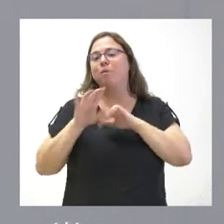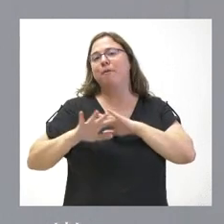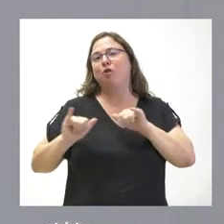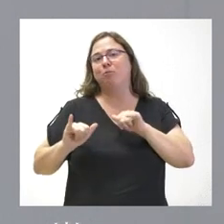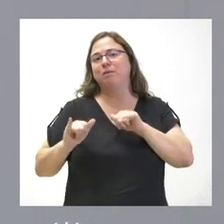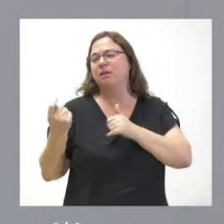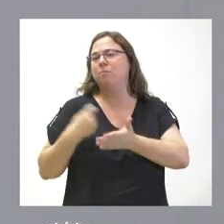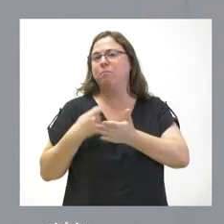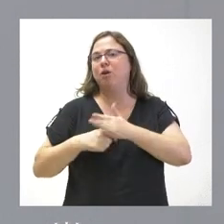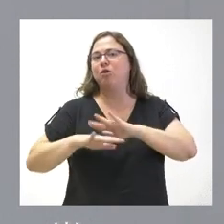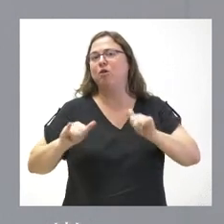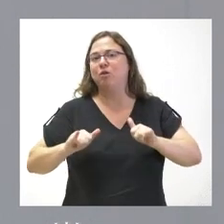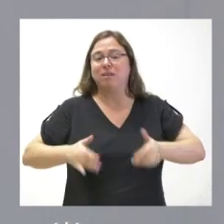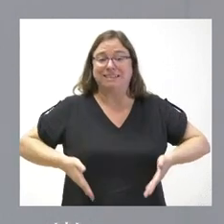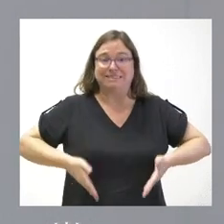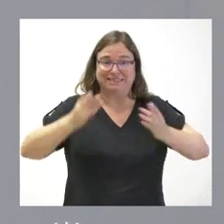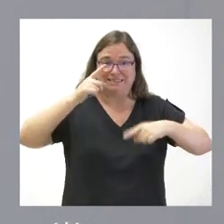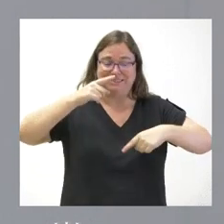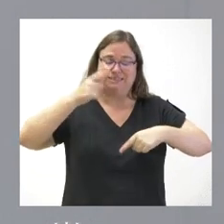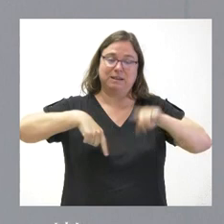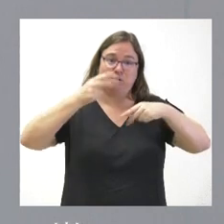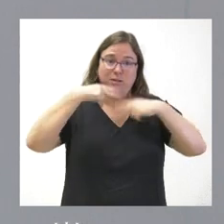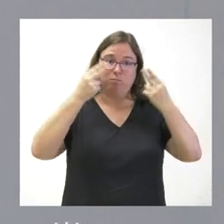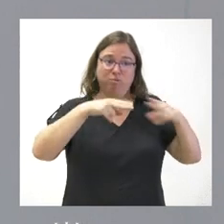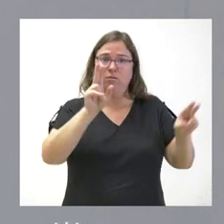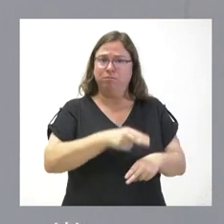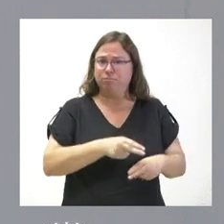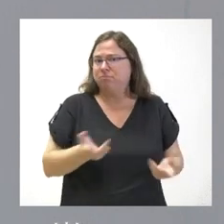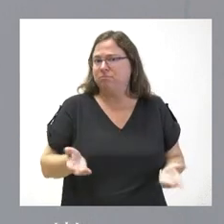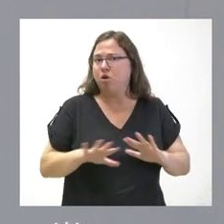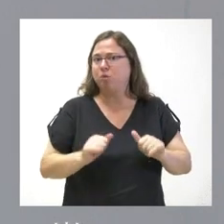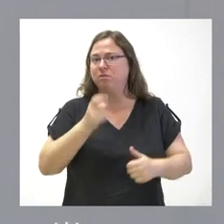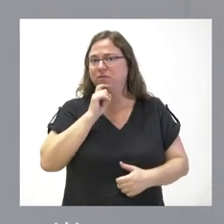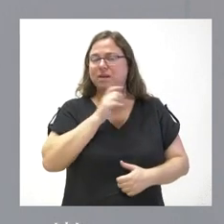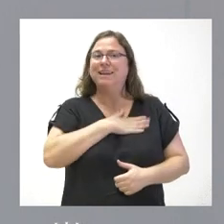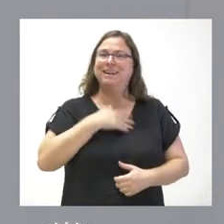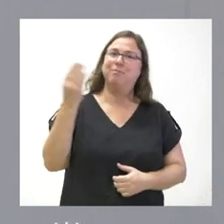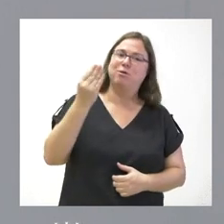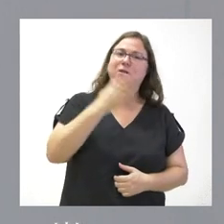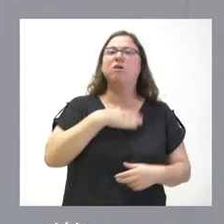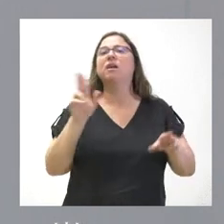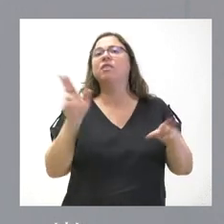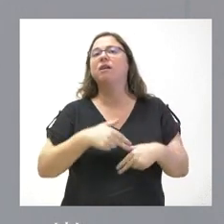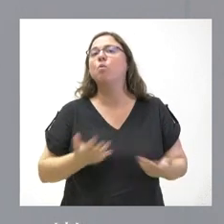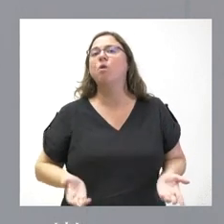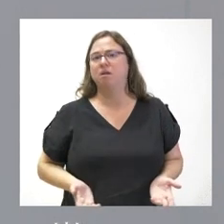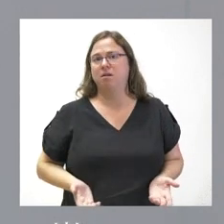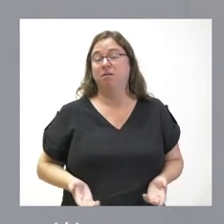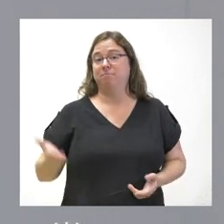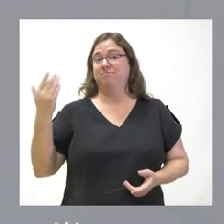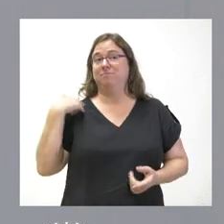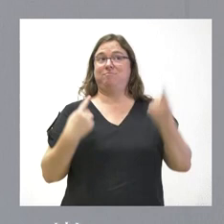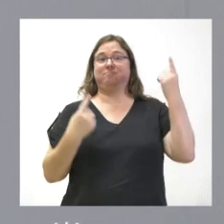qué importe el cerrar tramos de transporte público en qué estamos hablando el mejorarlo o encerrarlo porque un día el gobierno nos